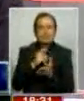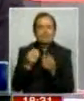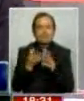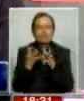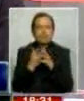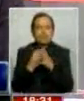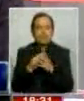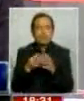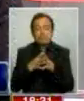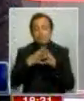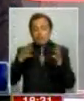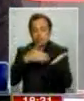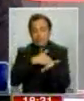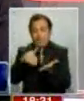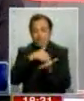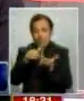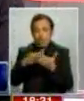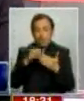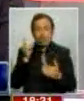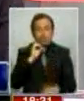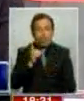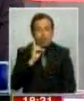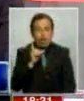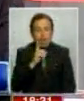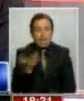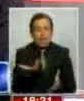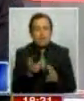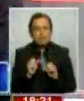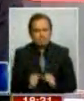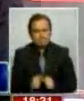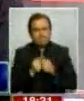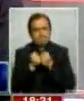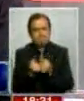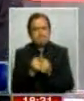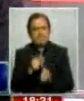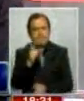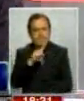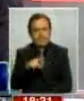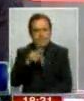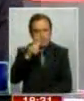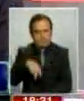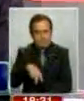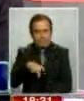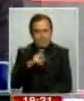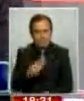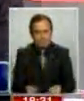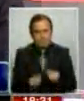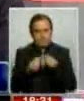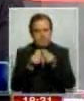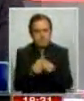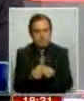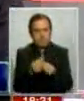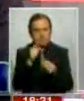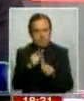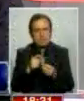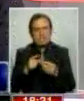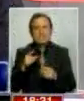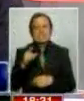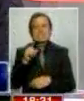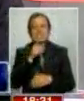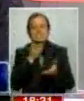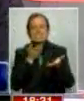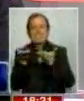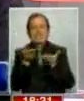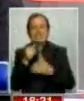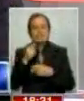1.400 millones de dólares en régimen. Para eso estamos fortaleciendo el Servicio de Impuestos Internos, el Servicio Nacional de Aduanas, Tesorería General de la